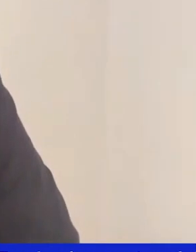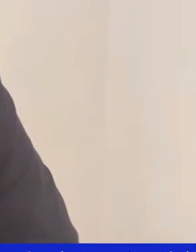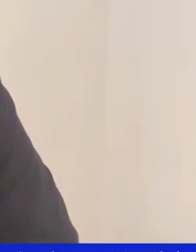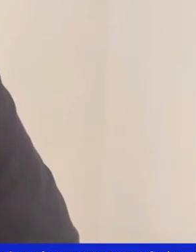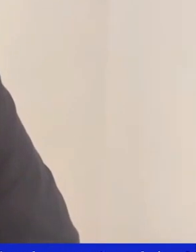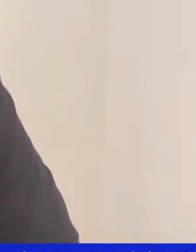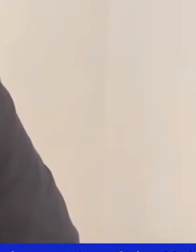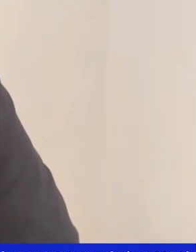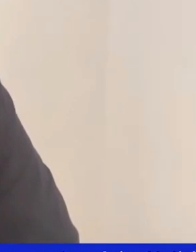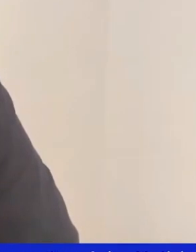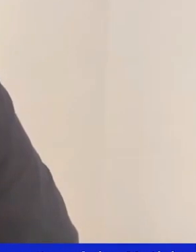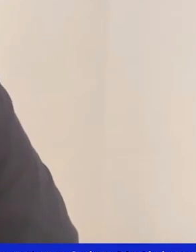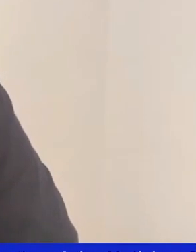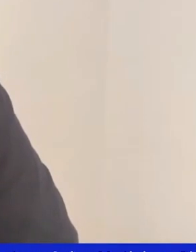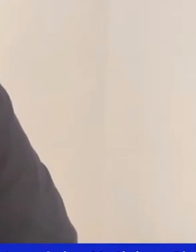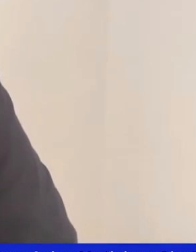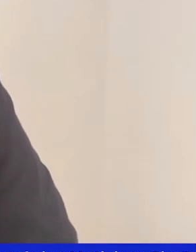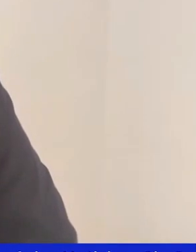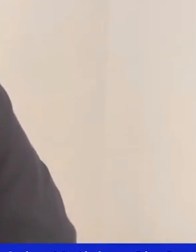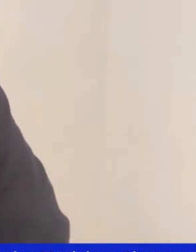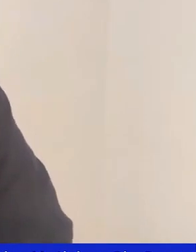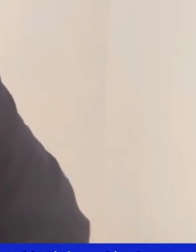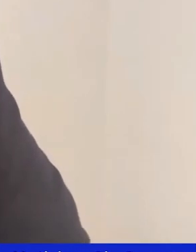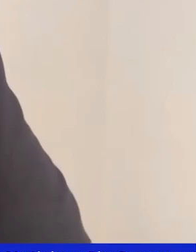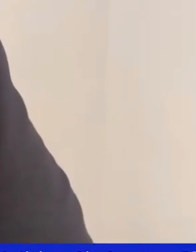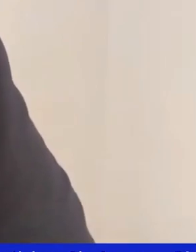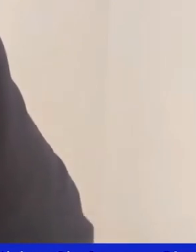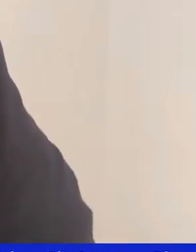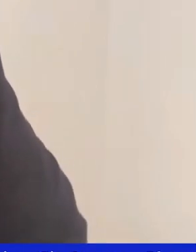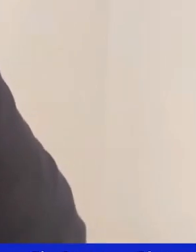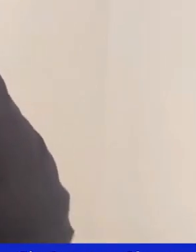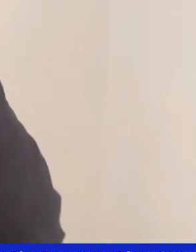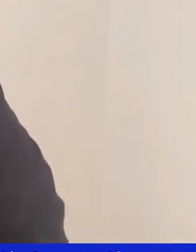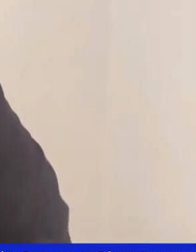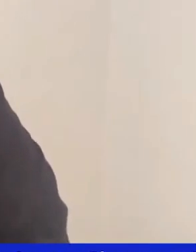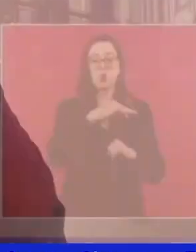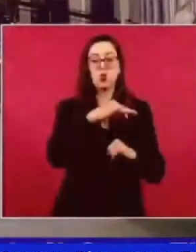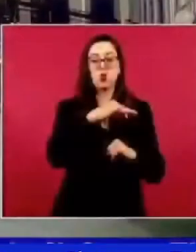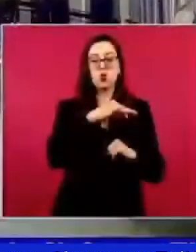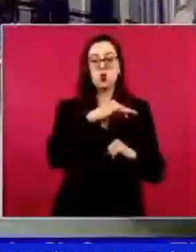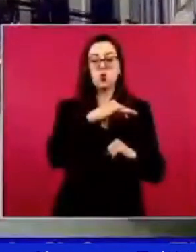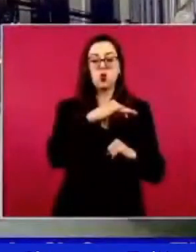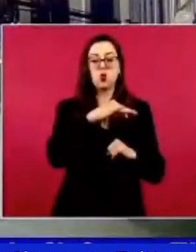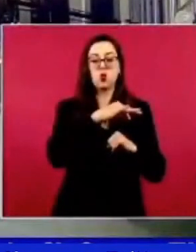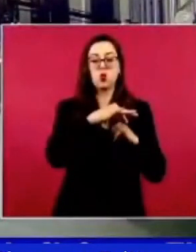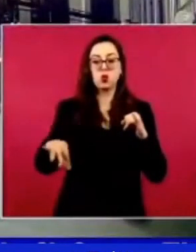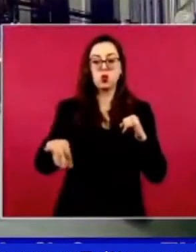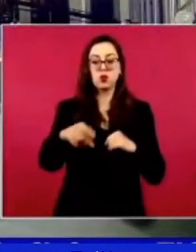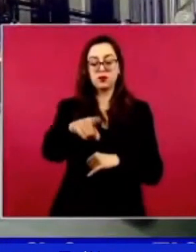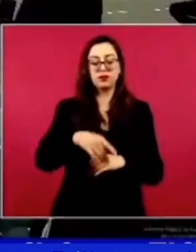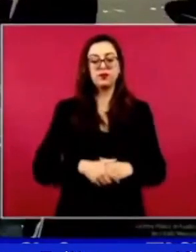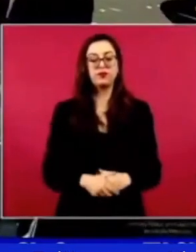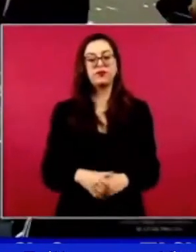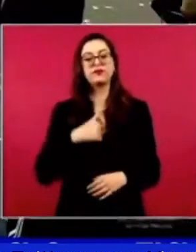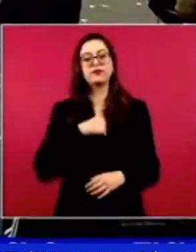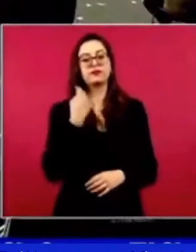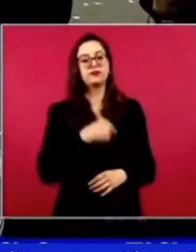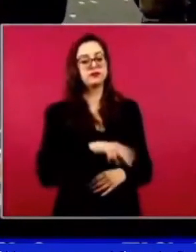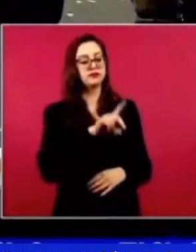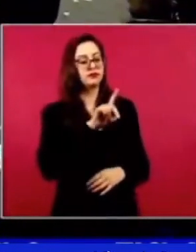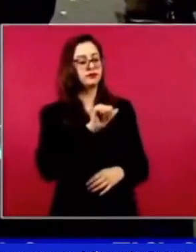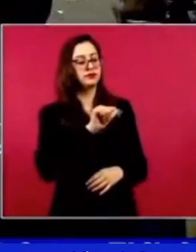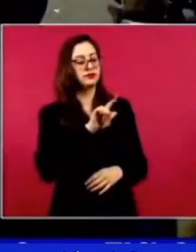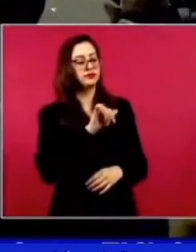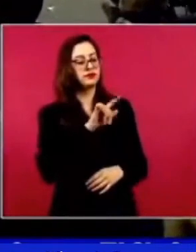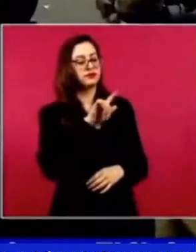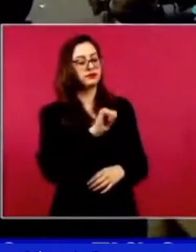habló sobre dar asilo político a Pedro Castillo y a su familia hoy en la mañanera en Palacio Nacional. Dalila Escobar, de Proceso,